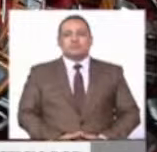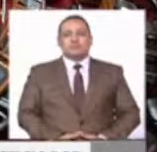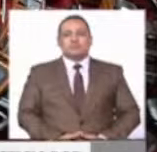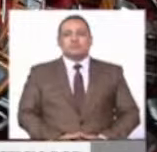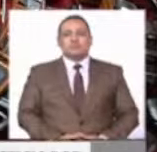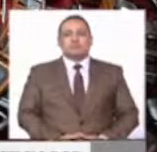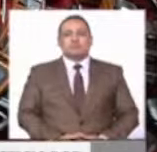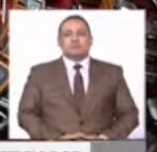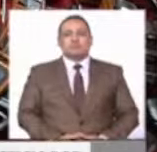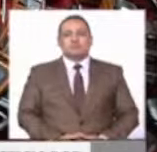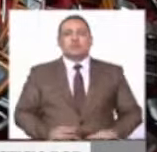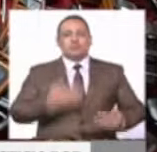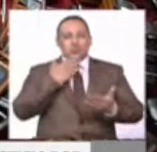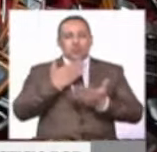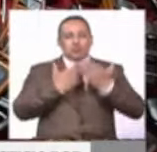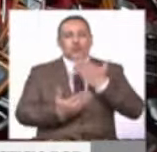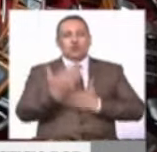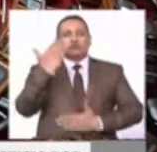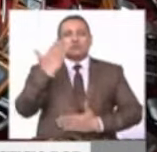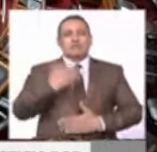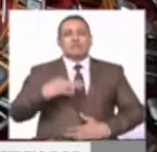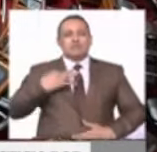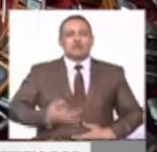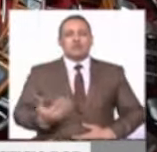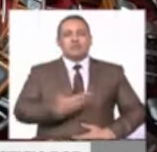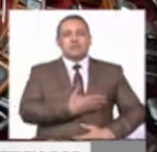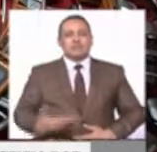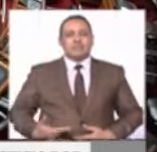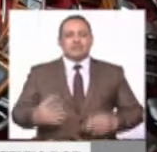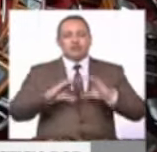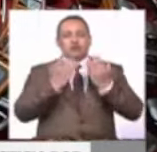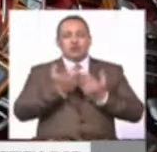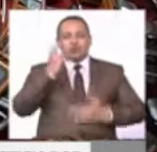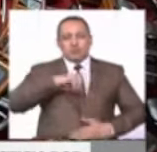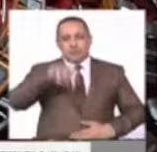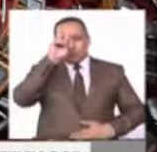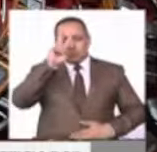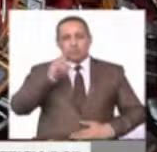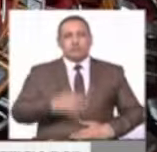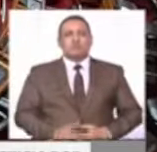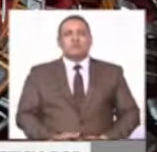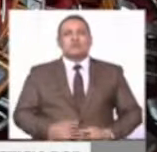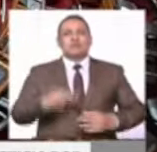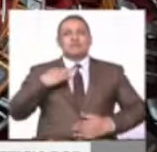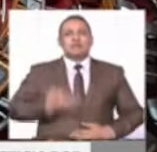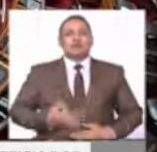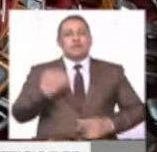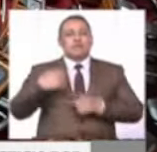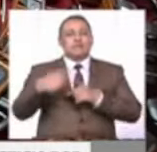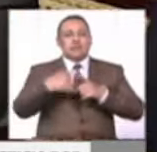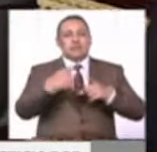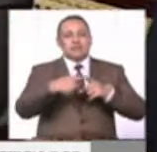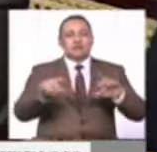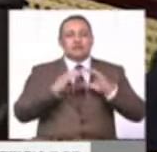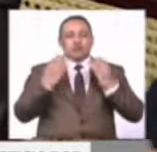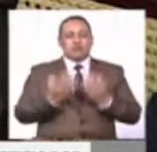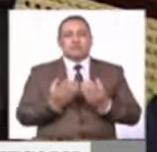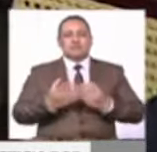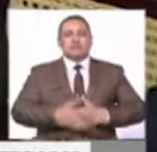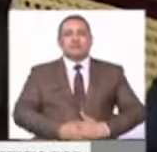abogado muy buenos días presidente del Congreso de la República señoras y señores